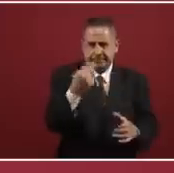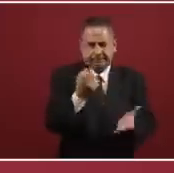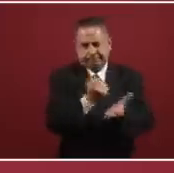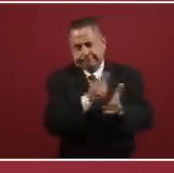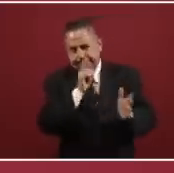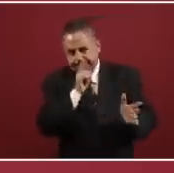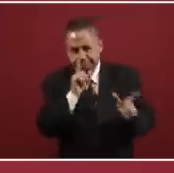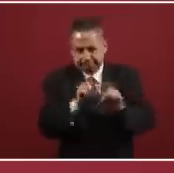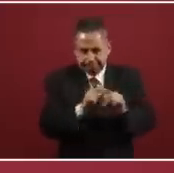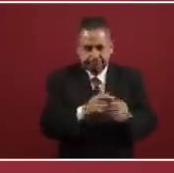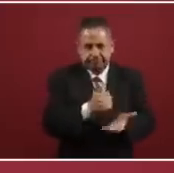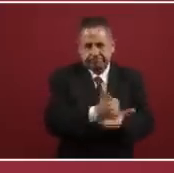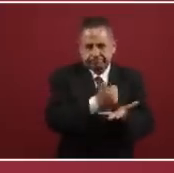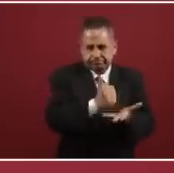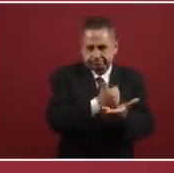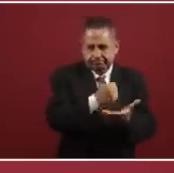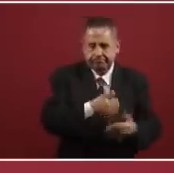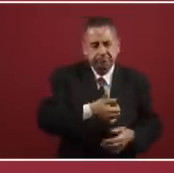marca,